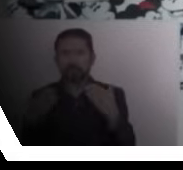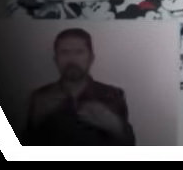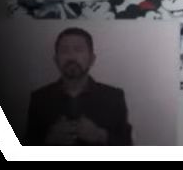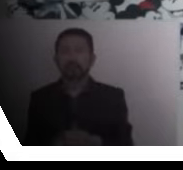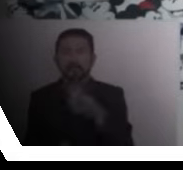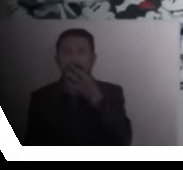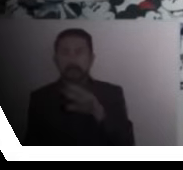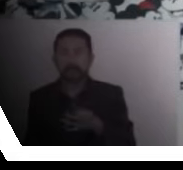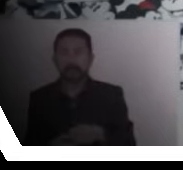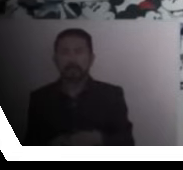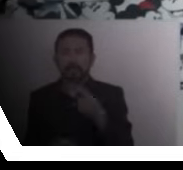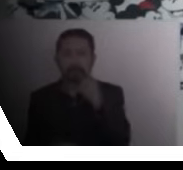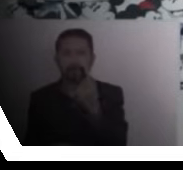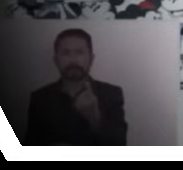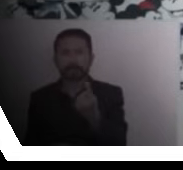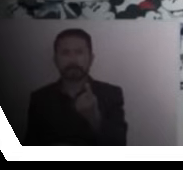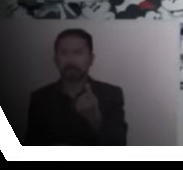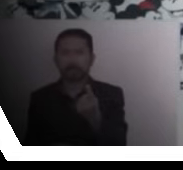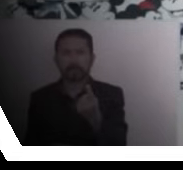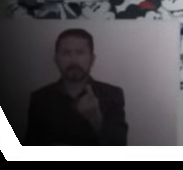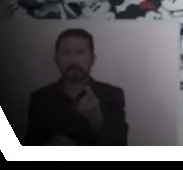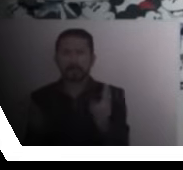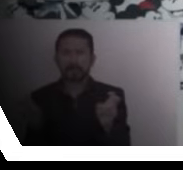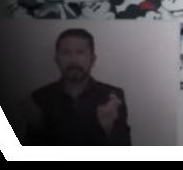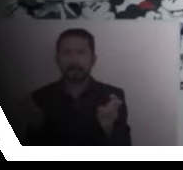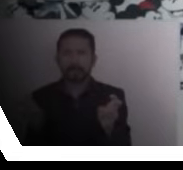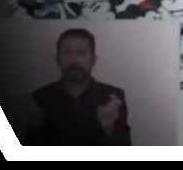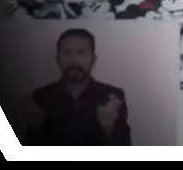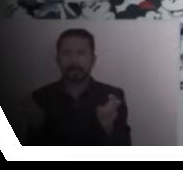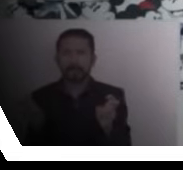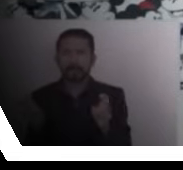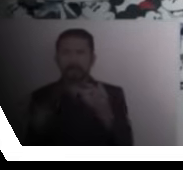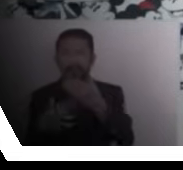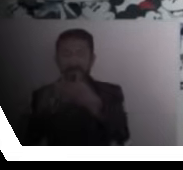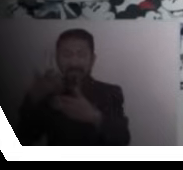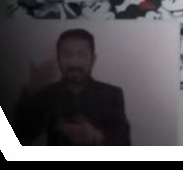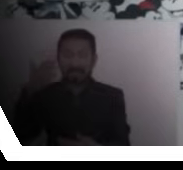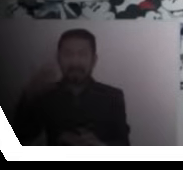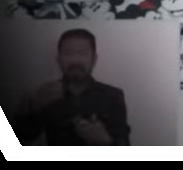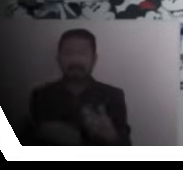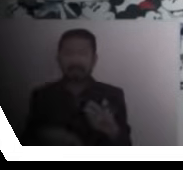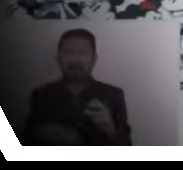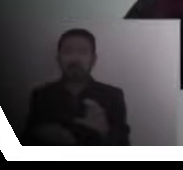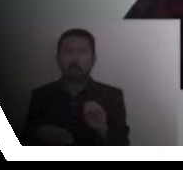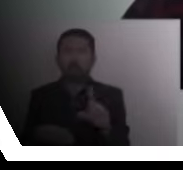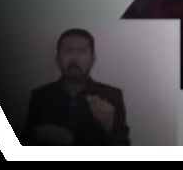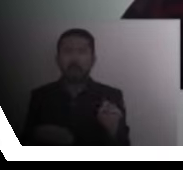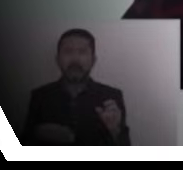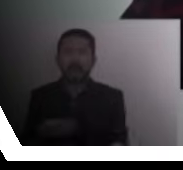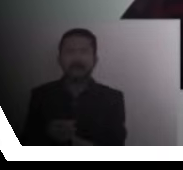definitivamente que ningún apartado he visto lo relativo a las famosas colas presupuestarias que mucho se ha